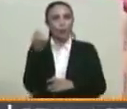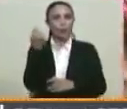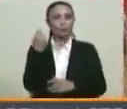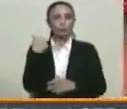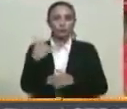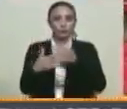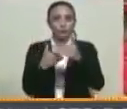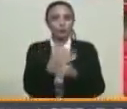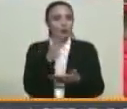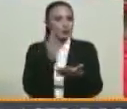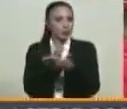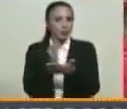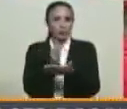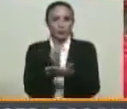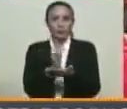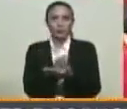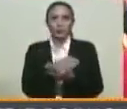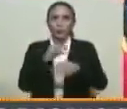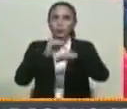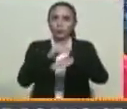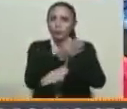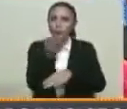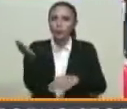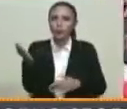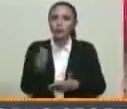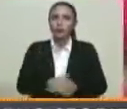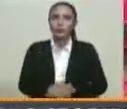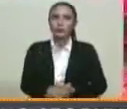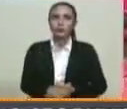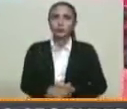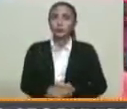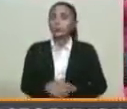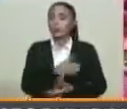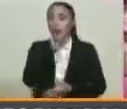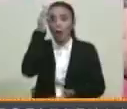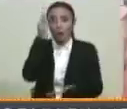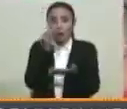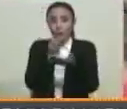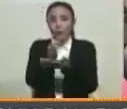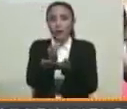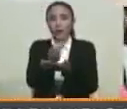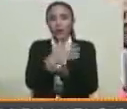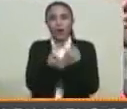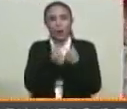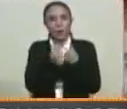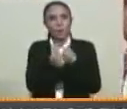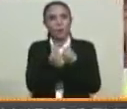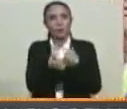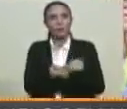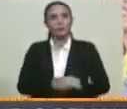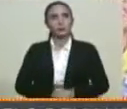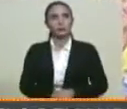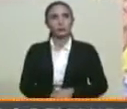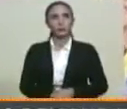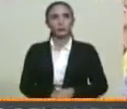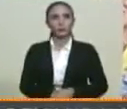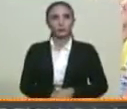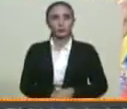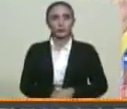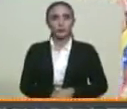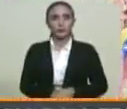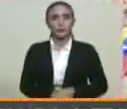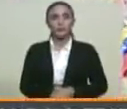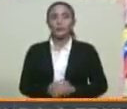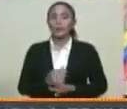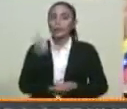Y siempre yo les digo, debemos tener fe en nuestra propia fuerza. Debemos